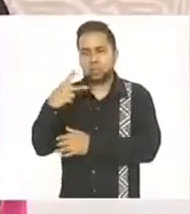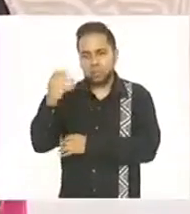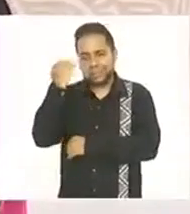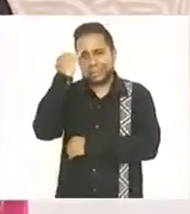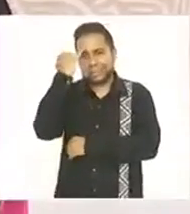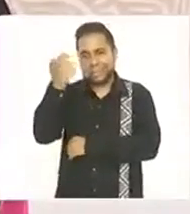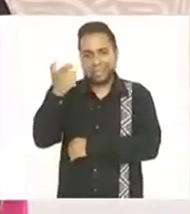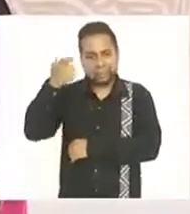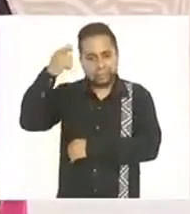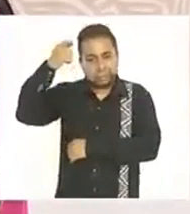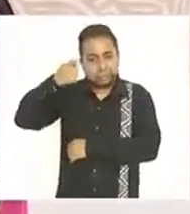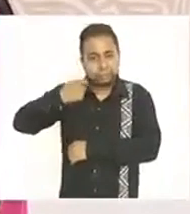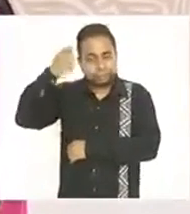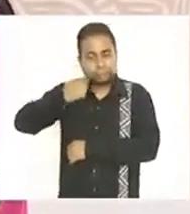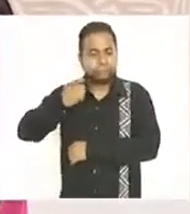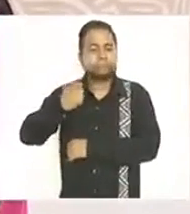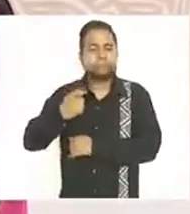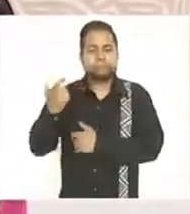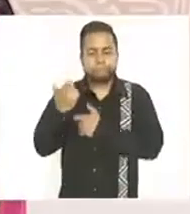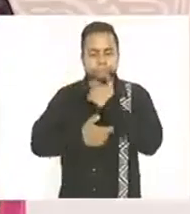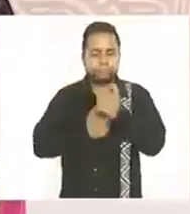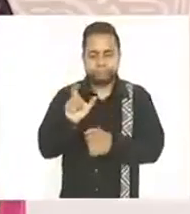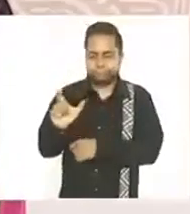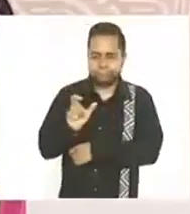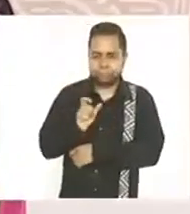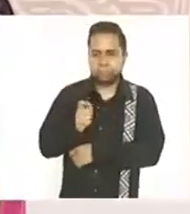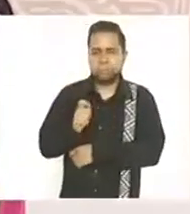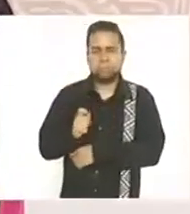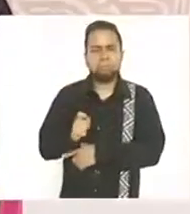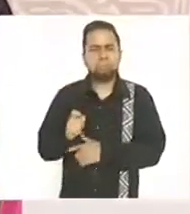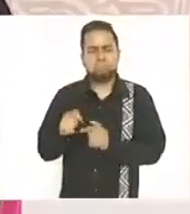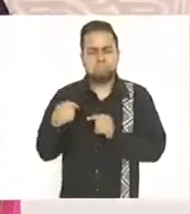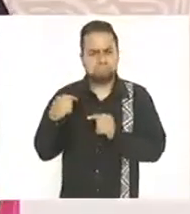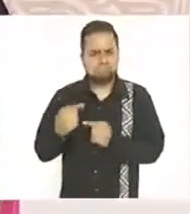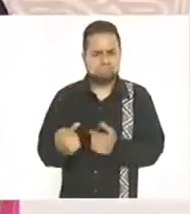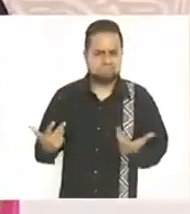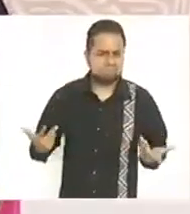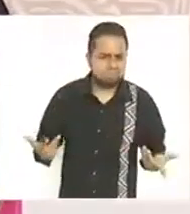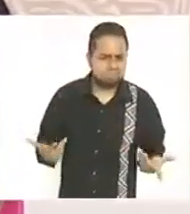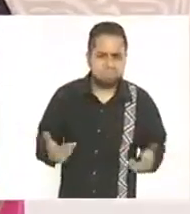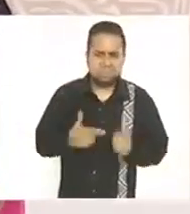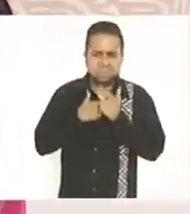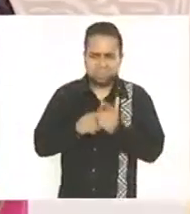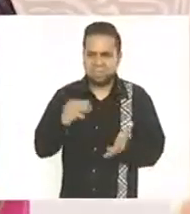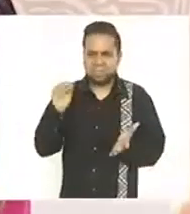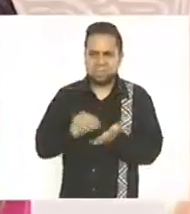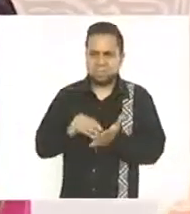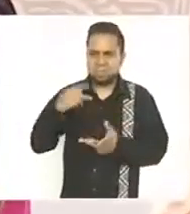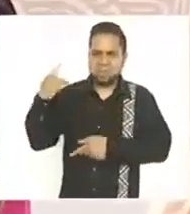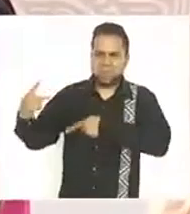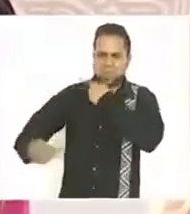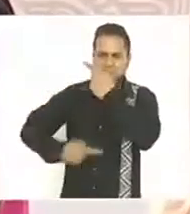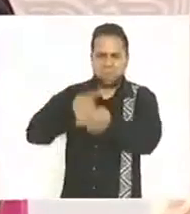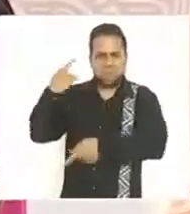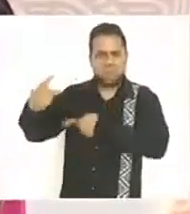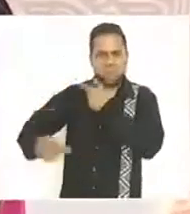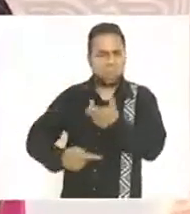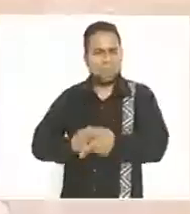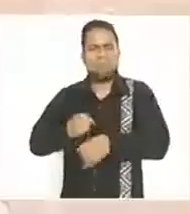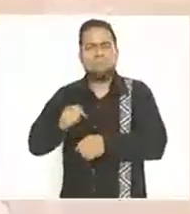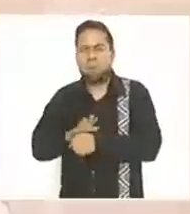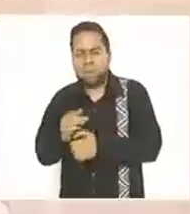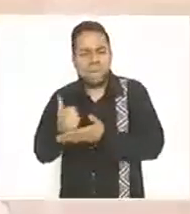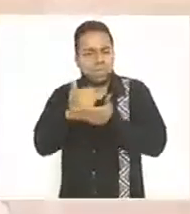pensión. Desde entonces se cuestionó por quien hoy sigue cuestionando la ayuda a los más